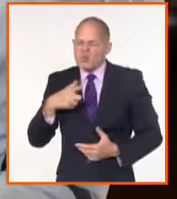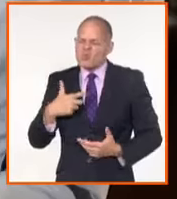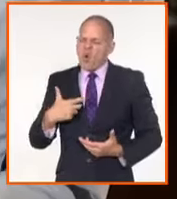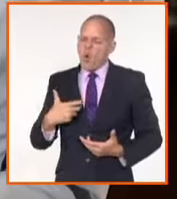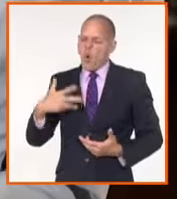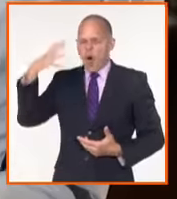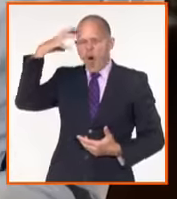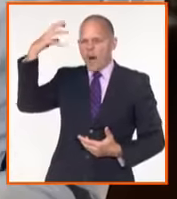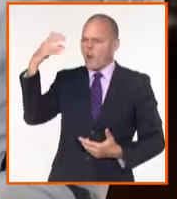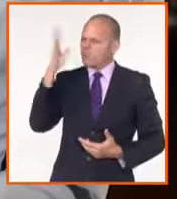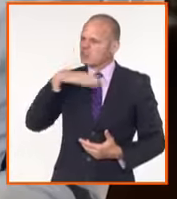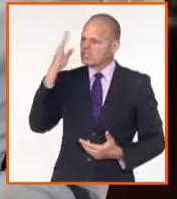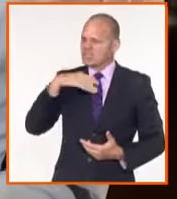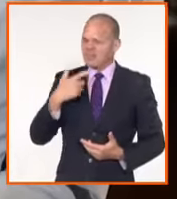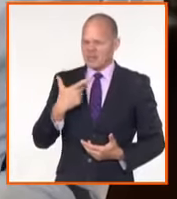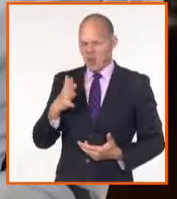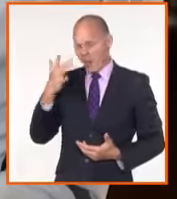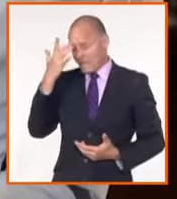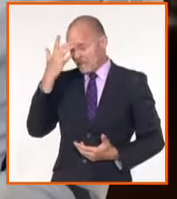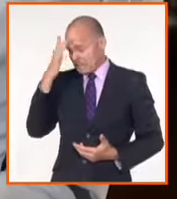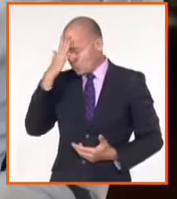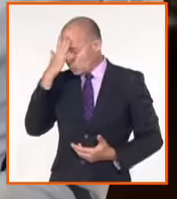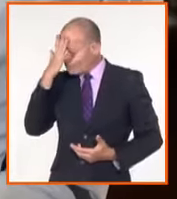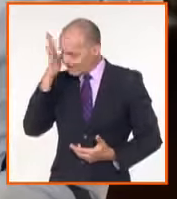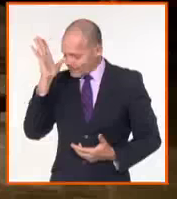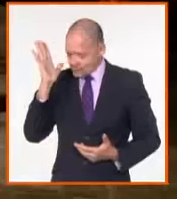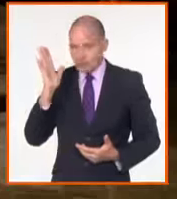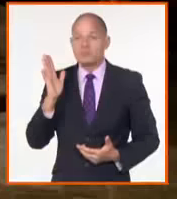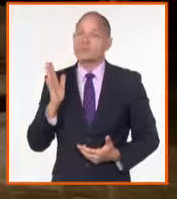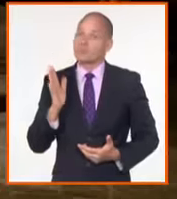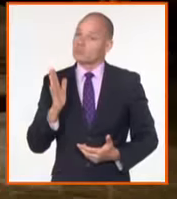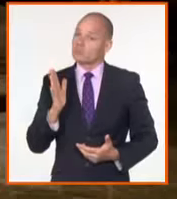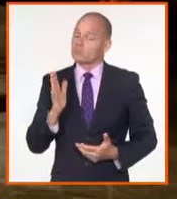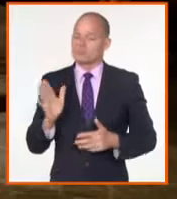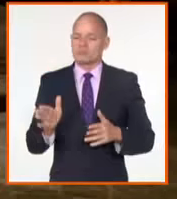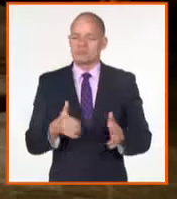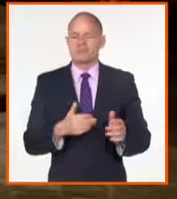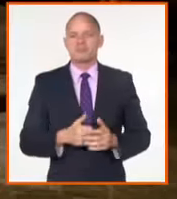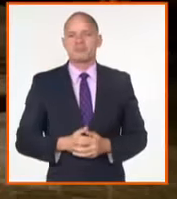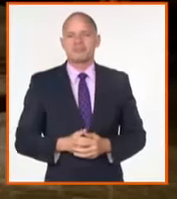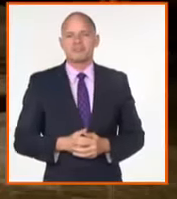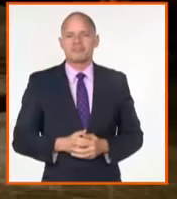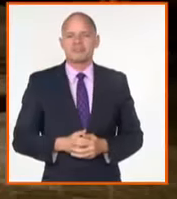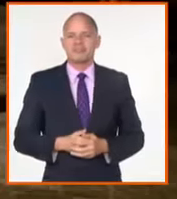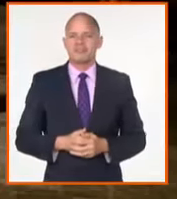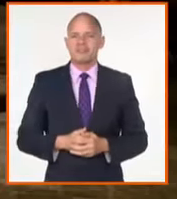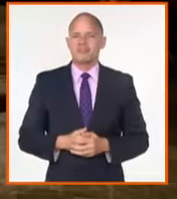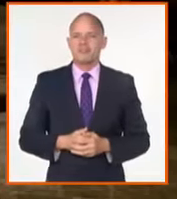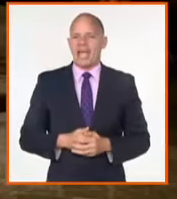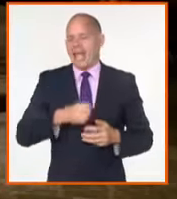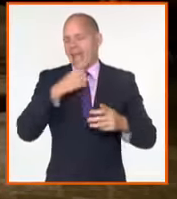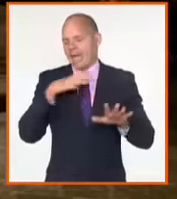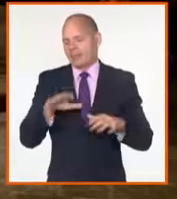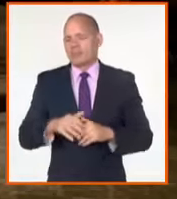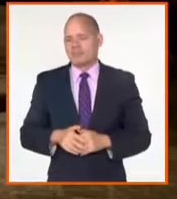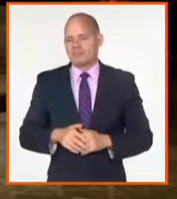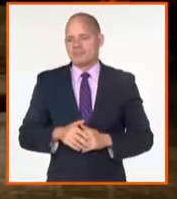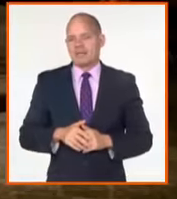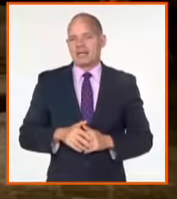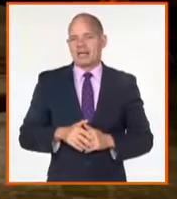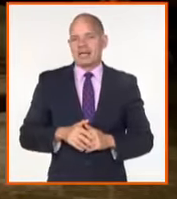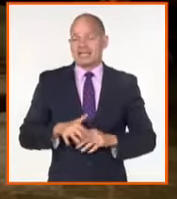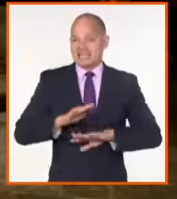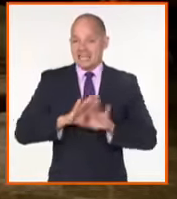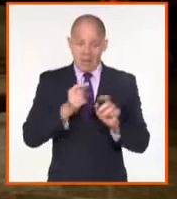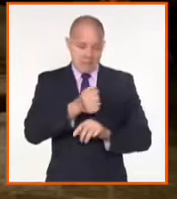gobierno hacia nuestro país. Presidente, acaba de ser reelegida Cuba, bueno, reelegida no, elegida, pero